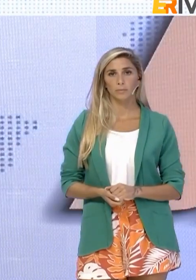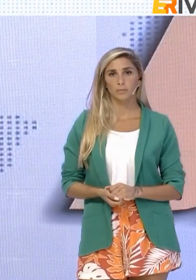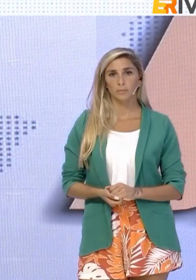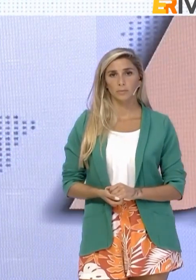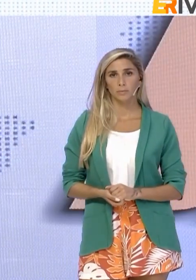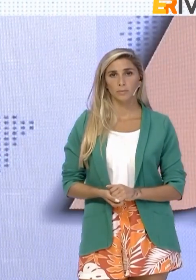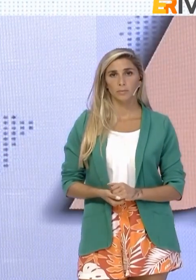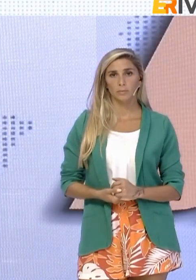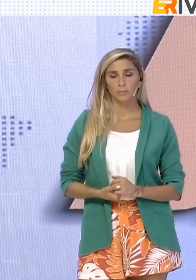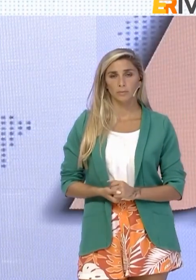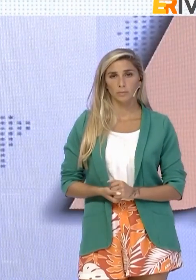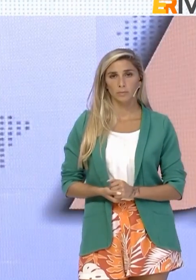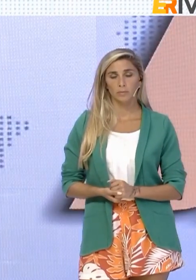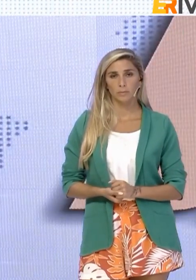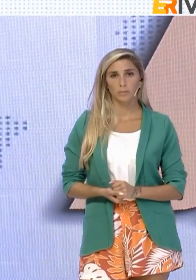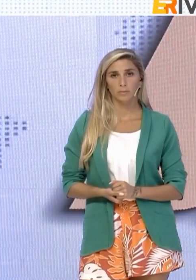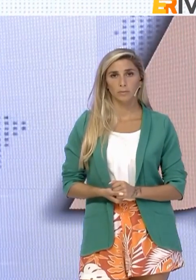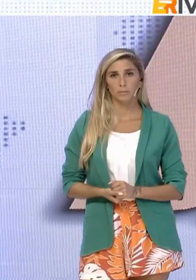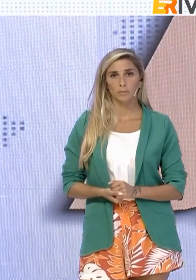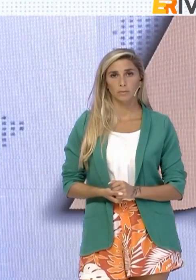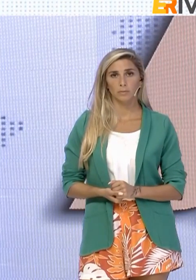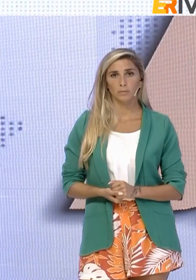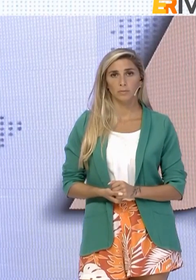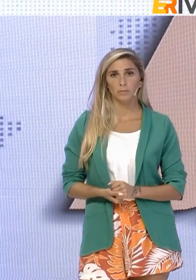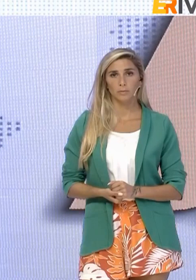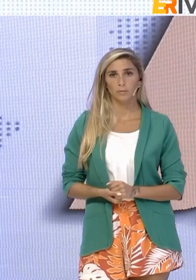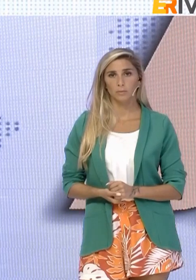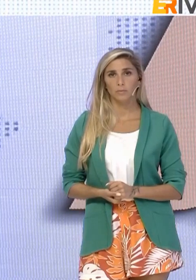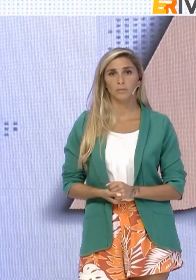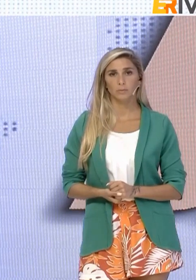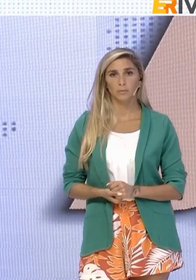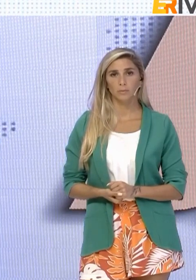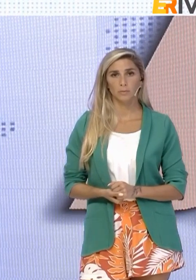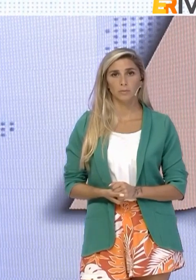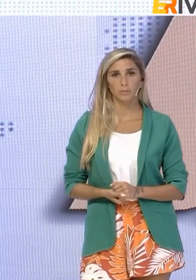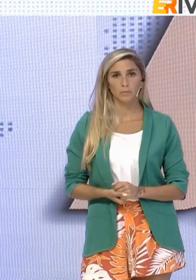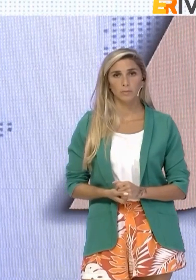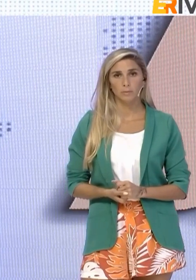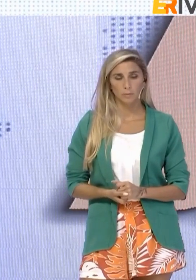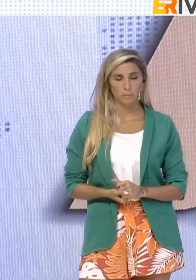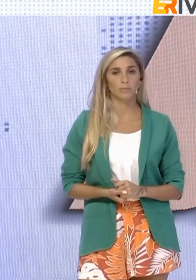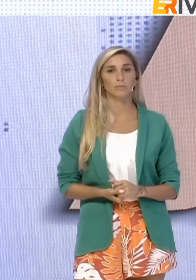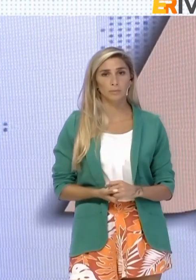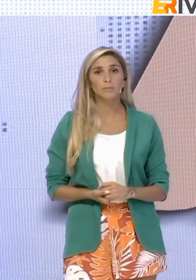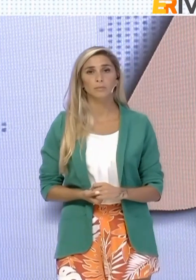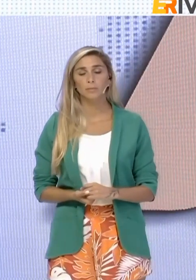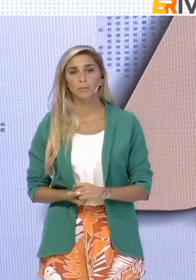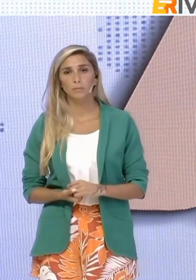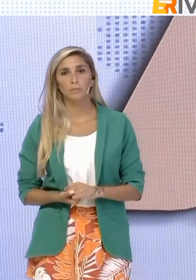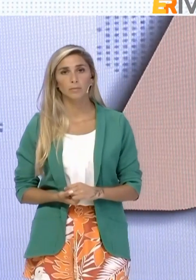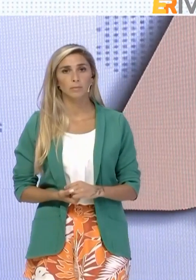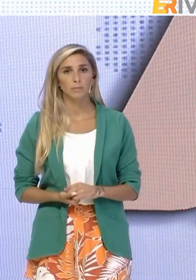voy brindando toda esa información, el delincuente está operando sobre otra plataforma digital, uh-huh,